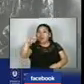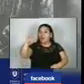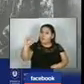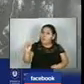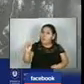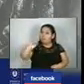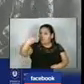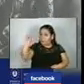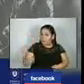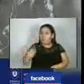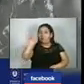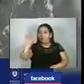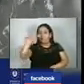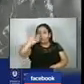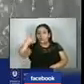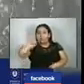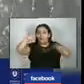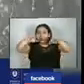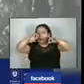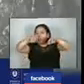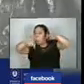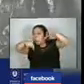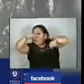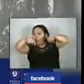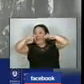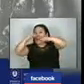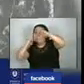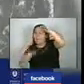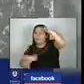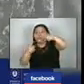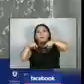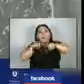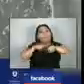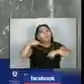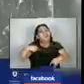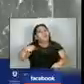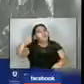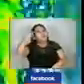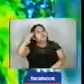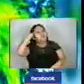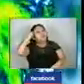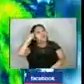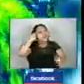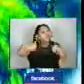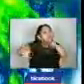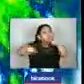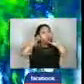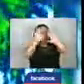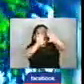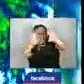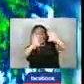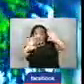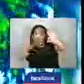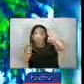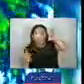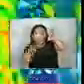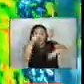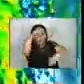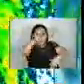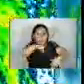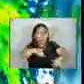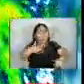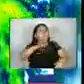% menos de lluvias que 2022, aunque las proyecciones son de acuerdo a las condiciones que se perciben